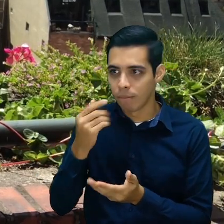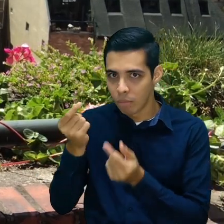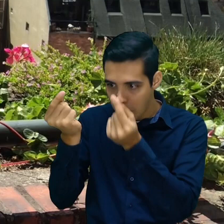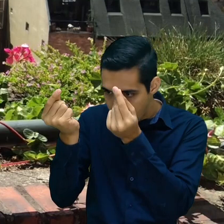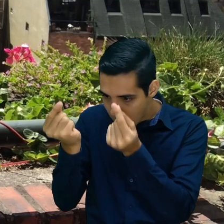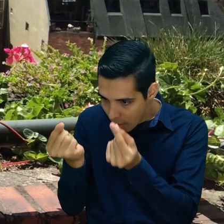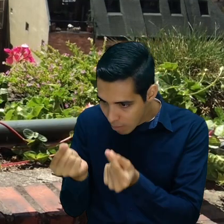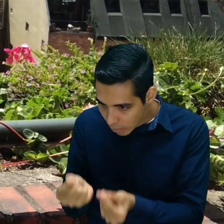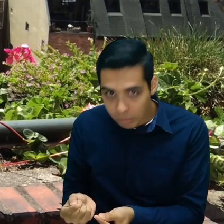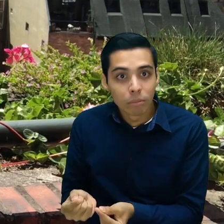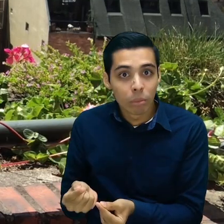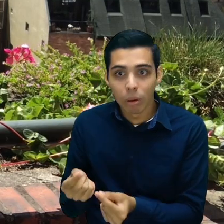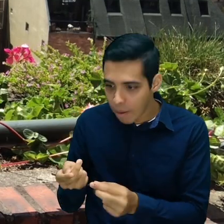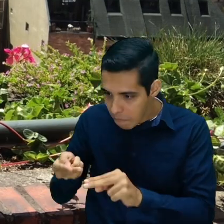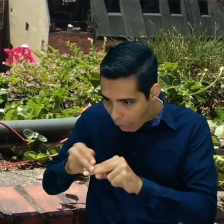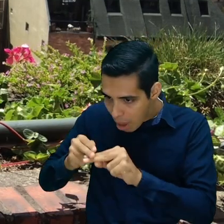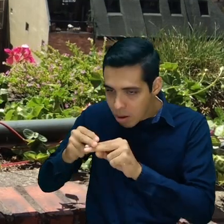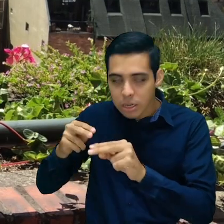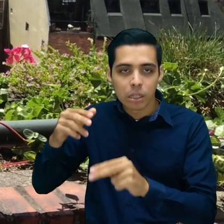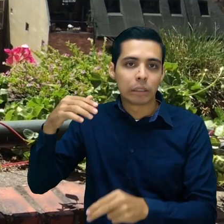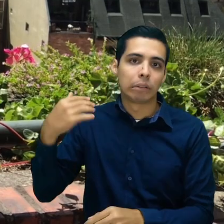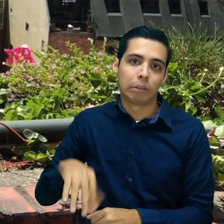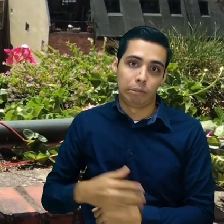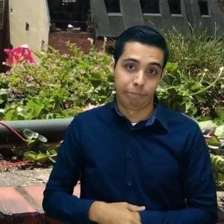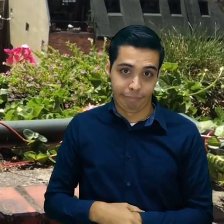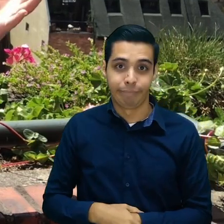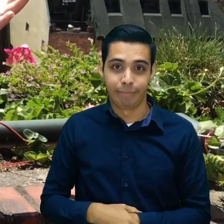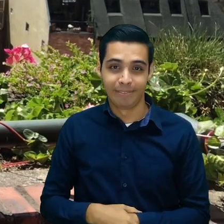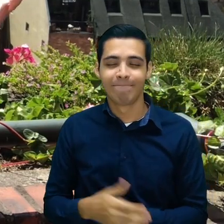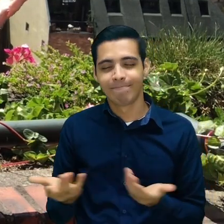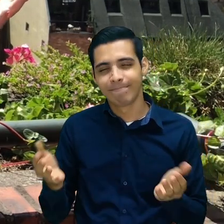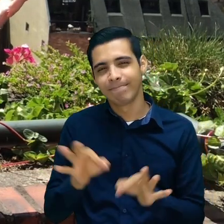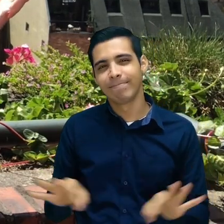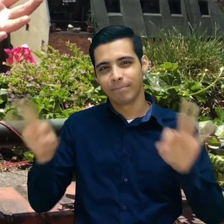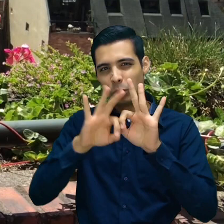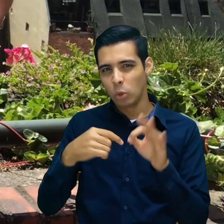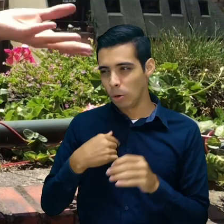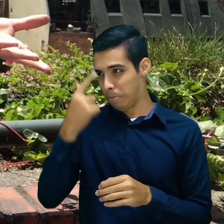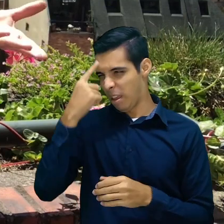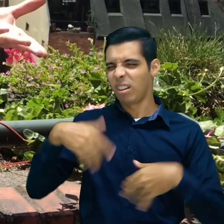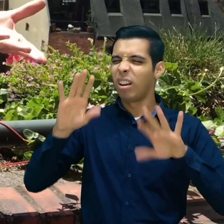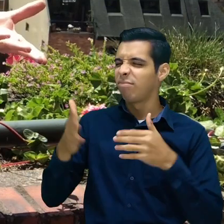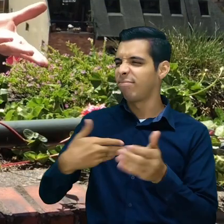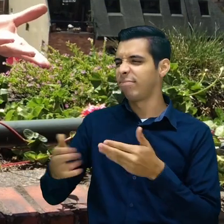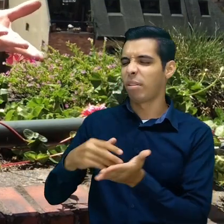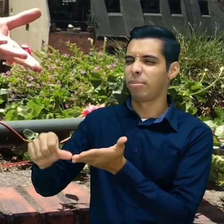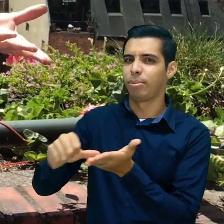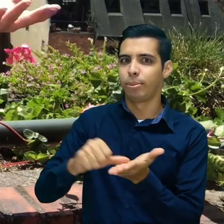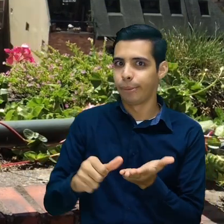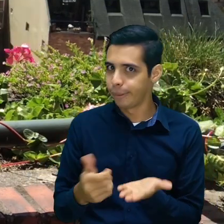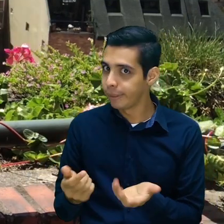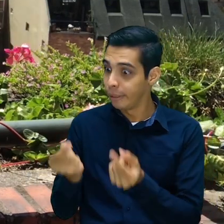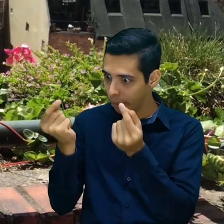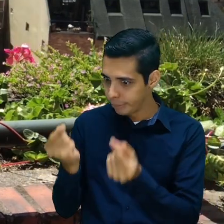sumar cuánto da, digamos, todos estos gastos que hemos realizado, pues sería una cantidad de dinero que no es para nada despreciable y que